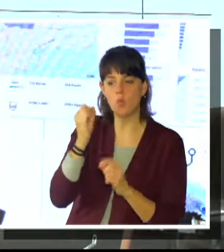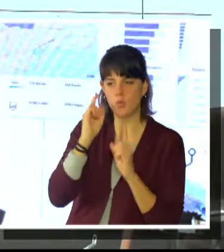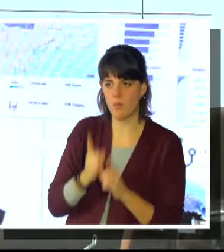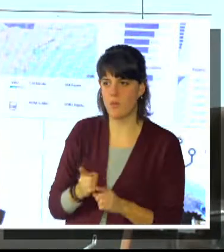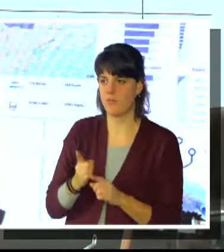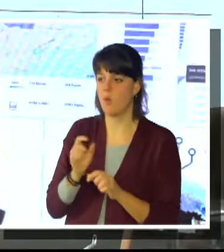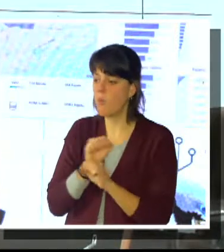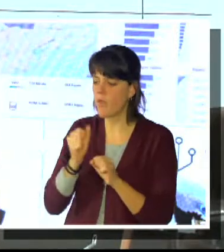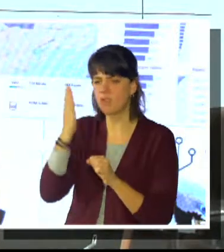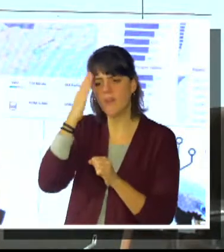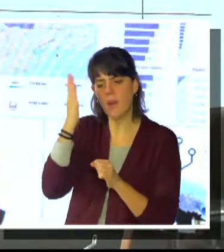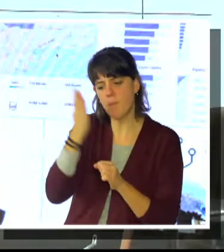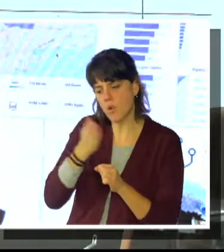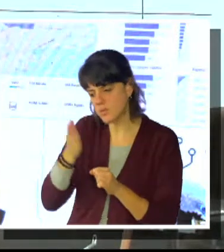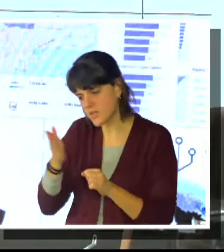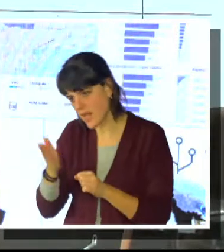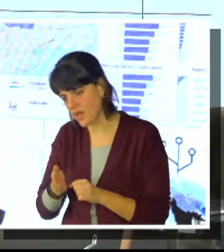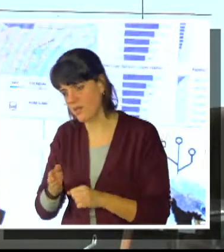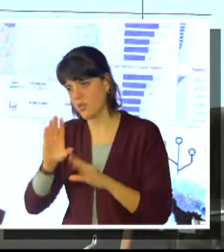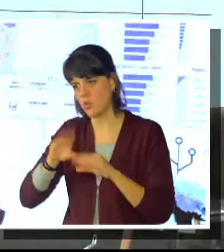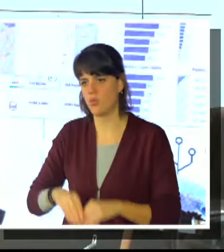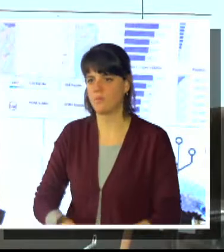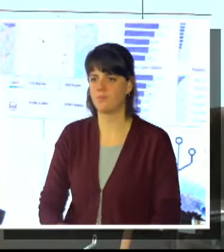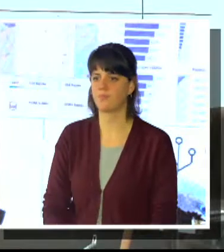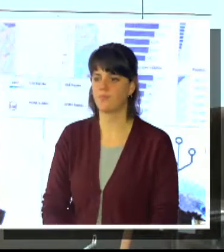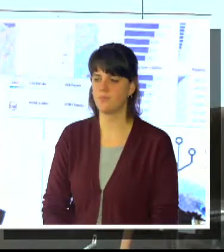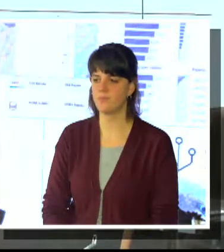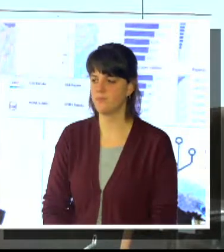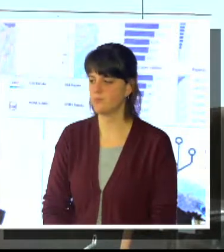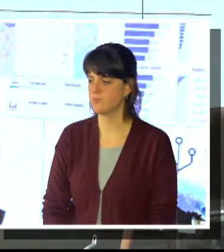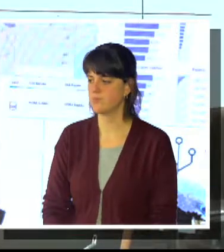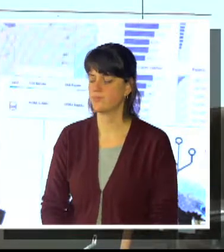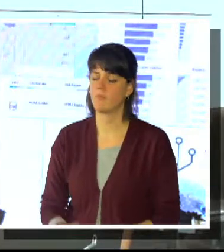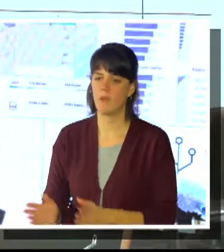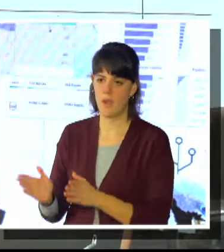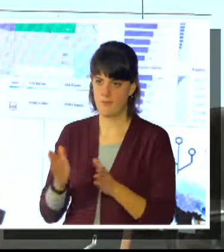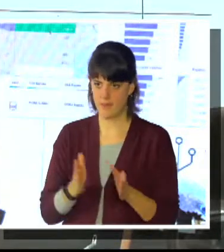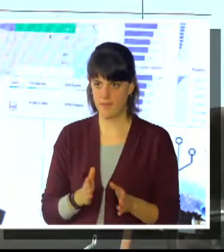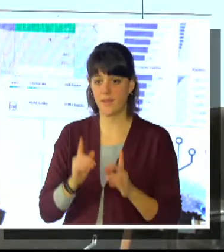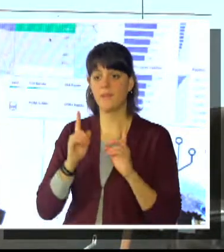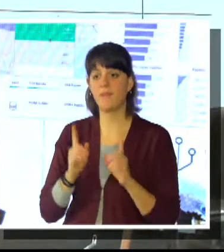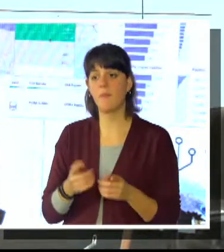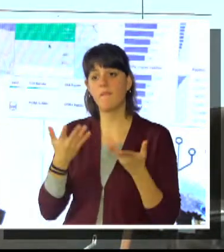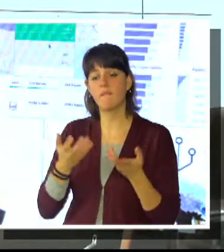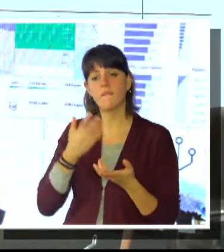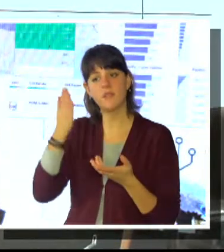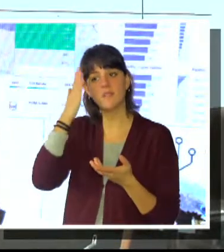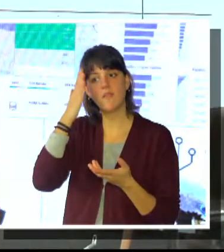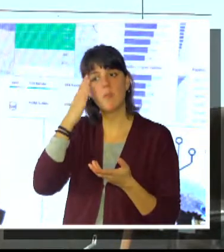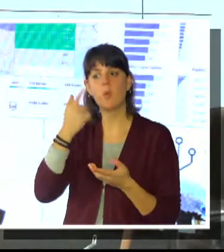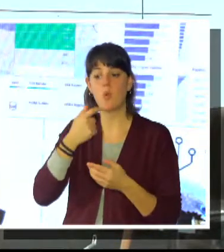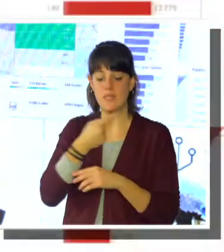paradas. Podemos elegir paradas dentro de esos corredores, de origen y de destino.